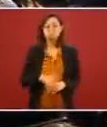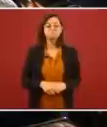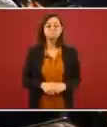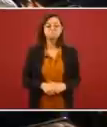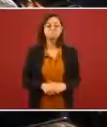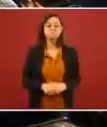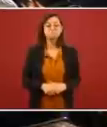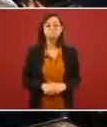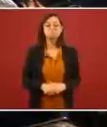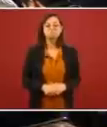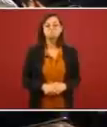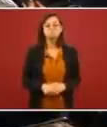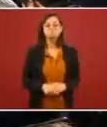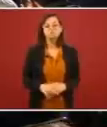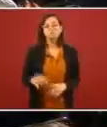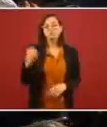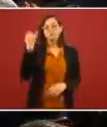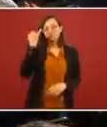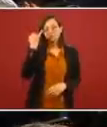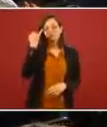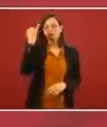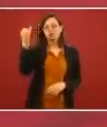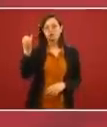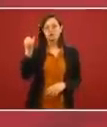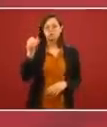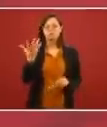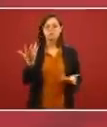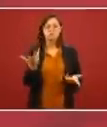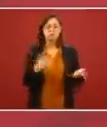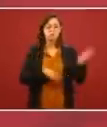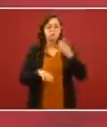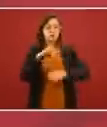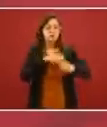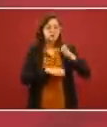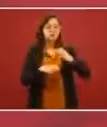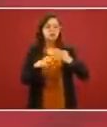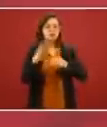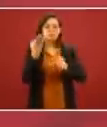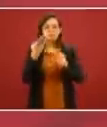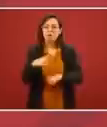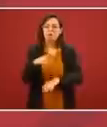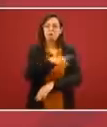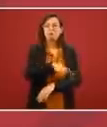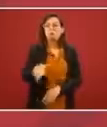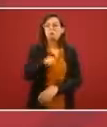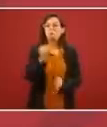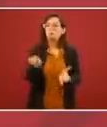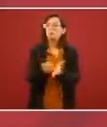imagínense las grandes empresas, los grandes bancos, pues no pagaban.